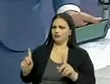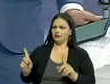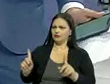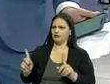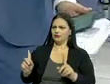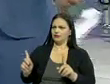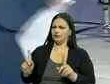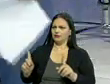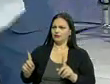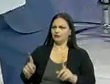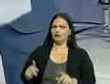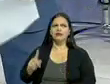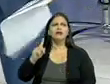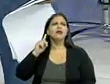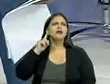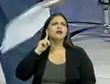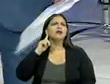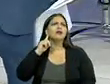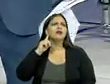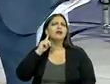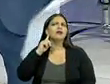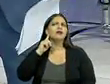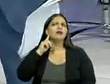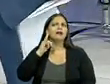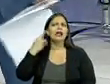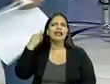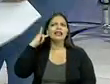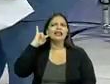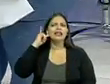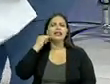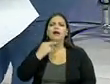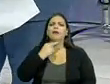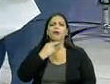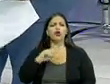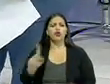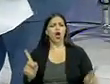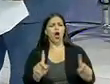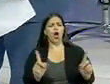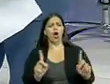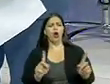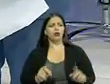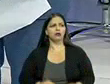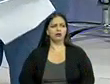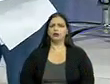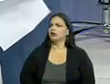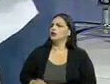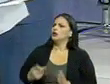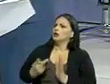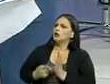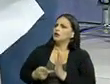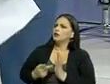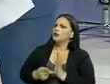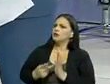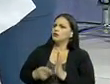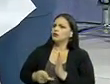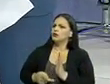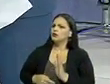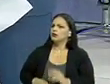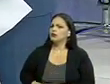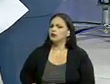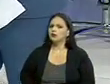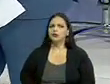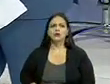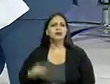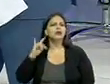sí. No, yo estoy yendo, pero Paul le dice que no. Ey, ¿qué le pasó? Le dio una chiripiolca. No, tranquilo, no. No. Si no te doy permiso, no vas a